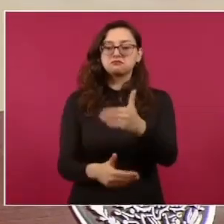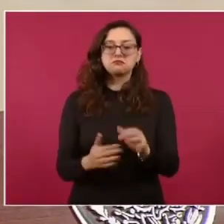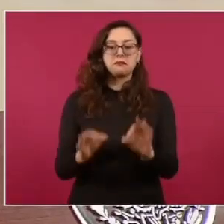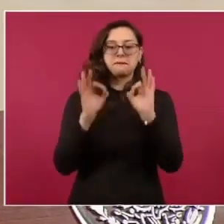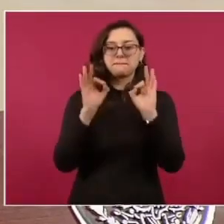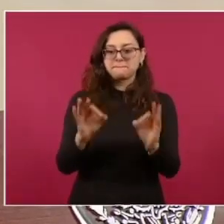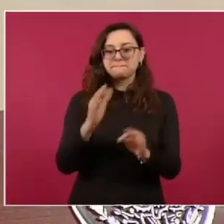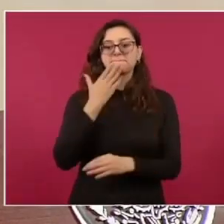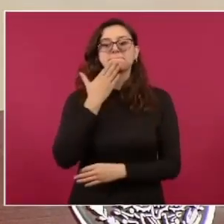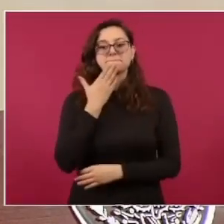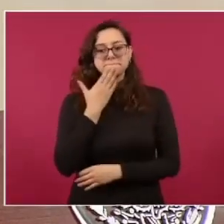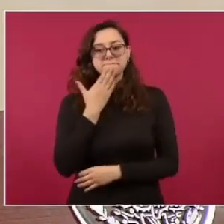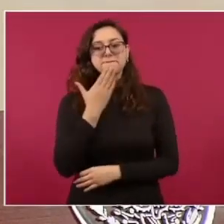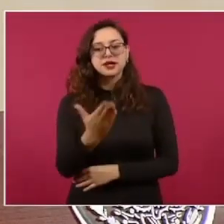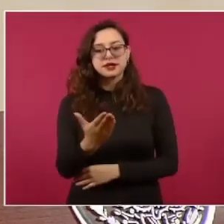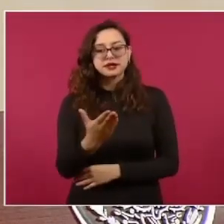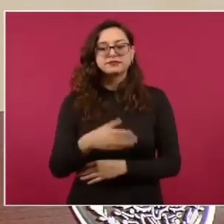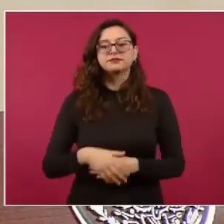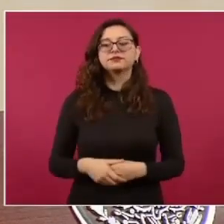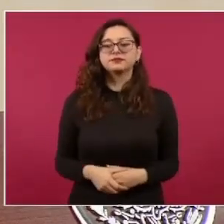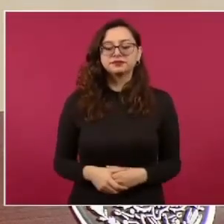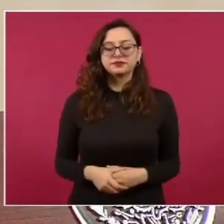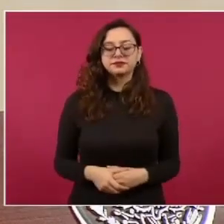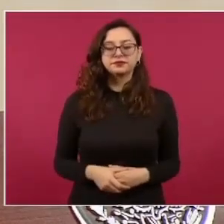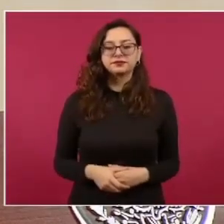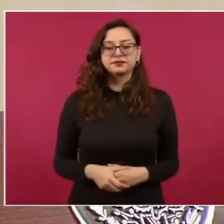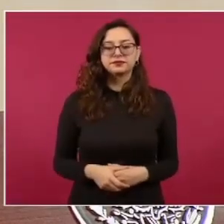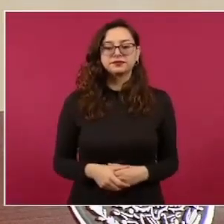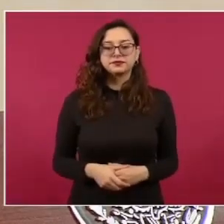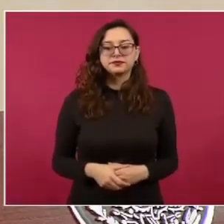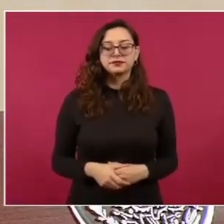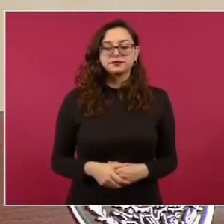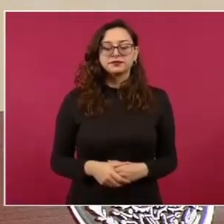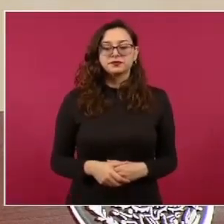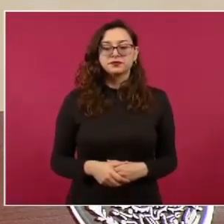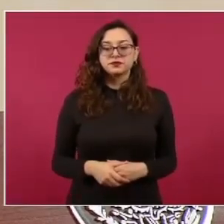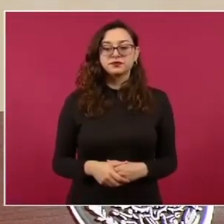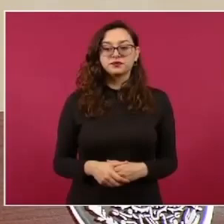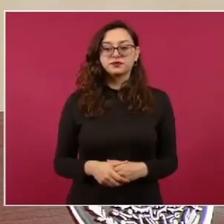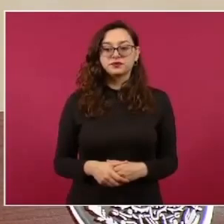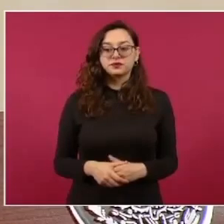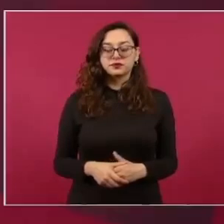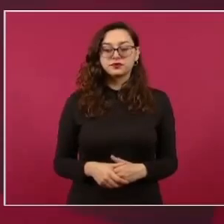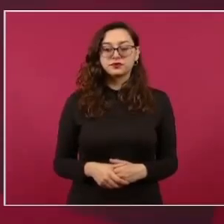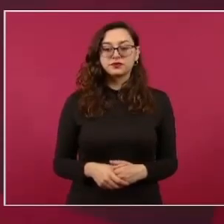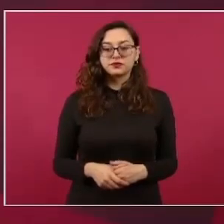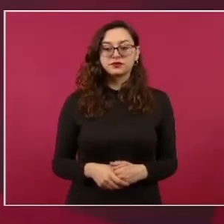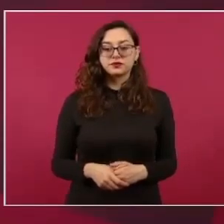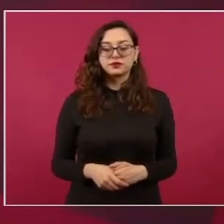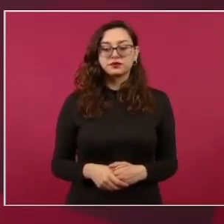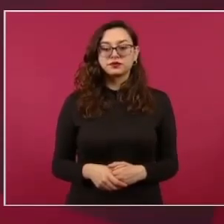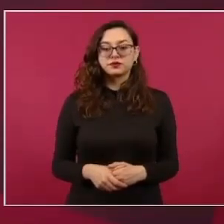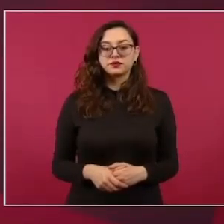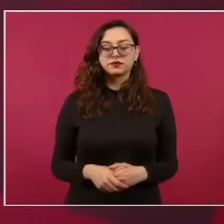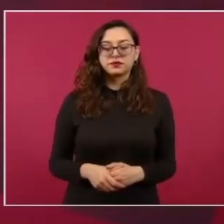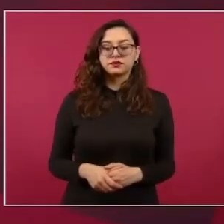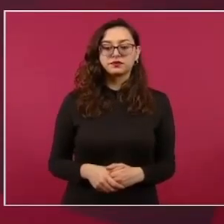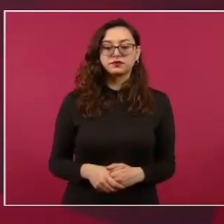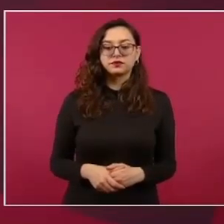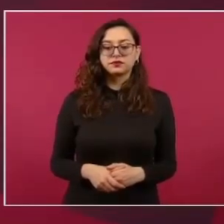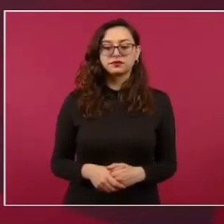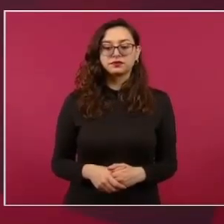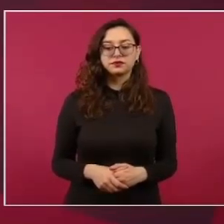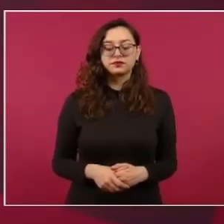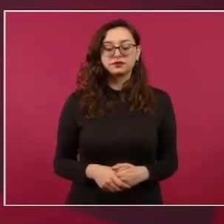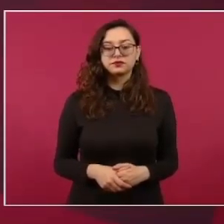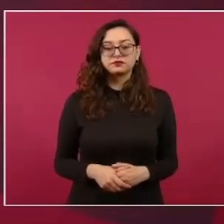esta institución, y vamos aquí pues a que